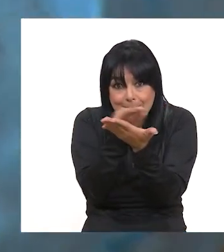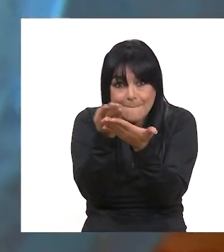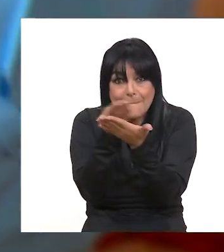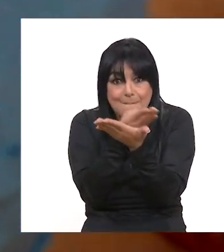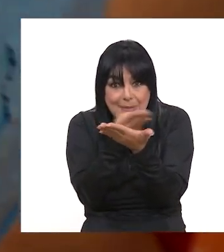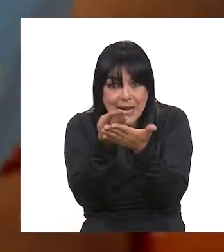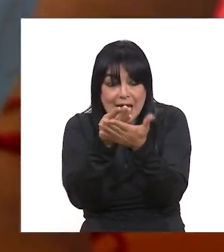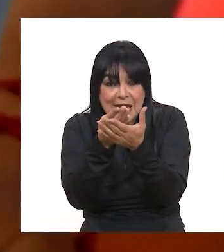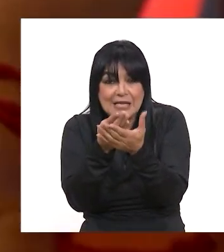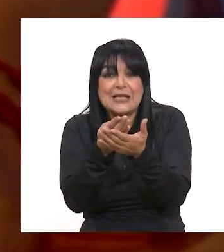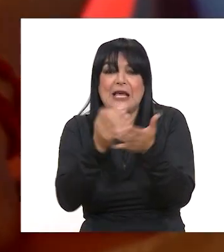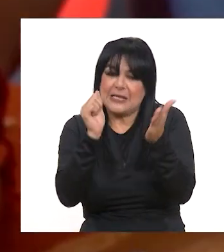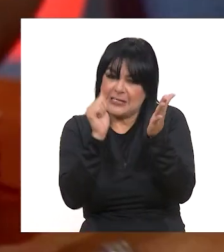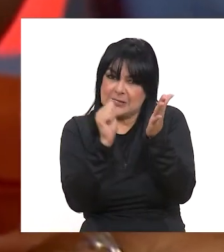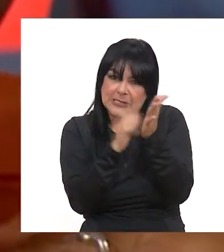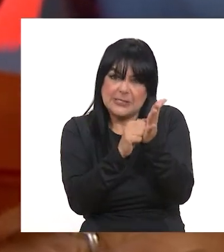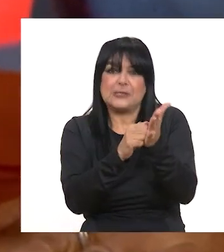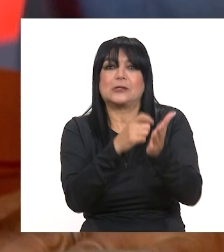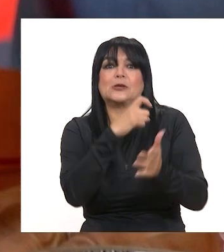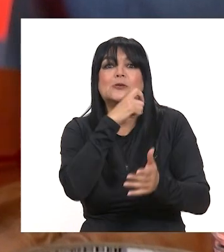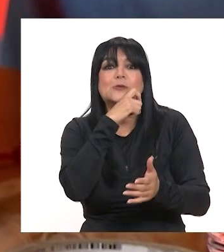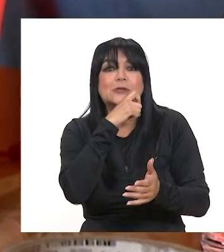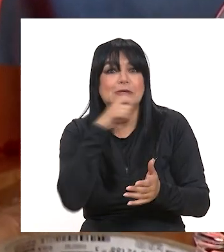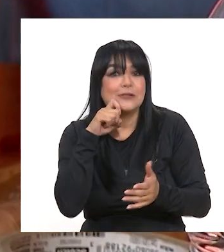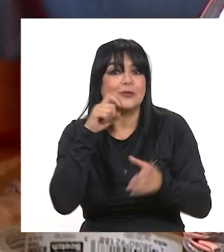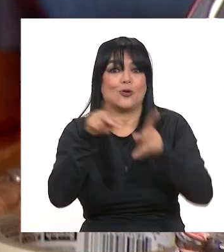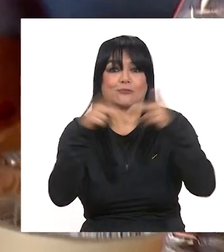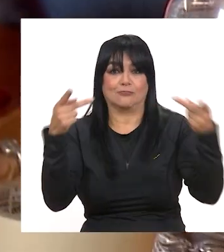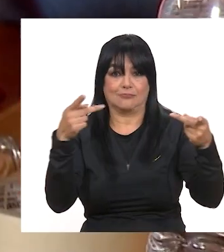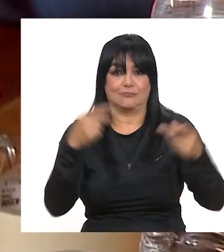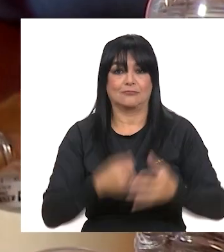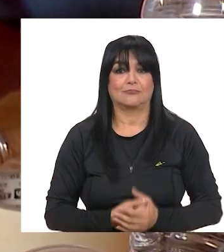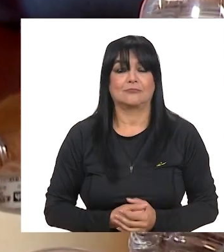que también pueda secar con el periódico.